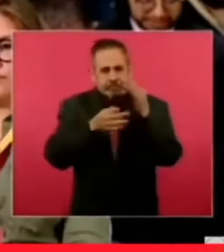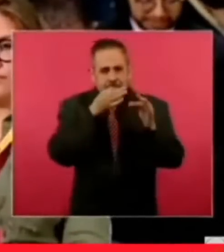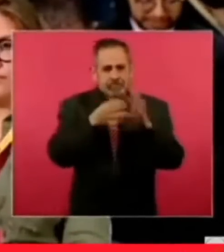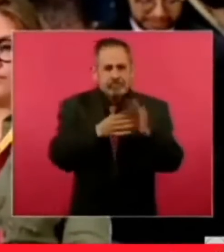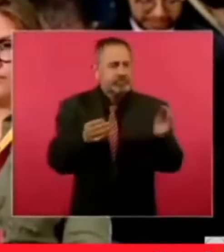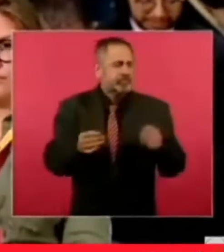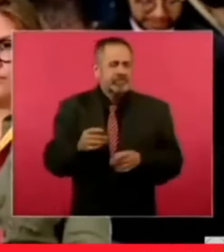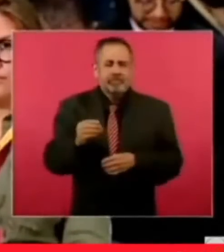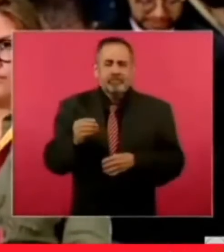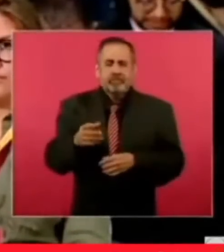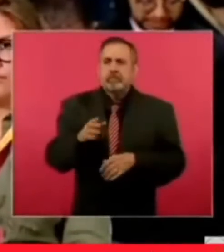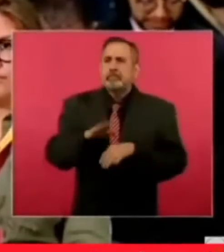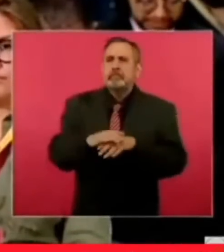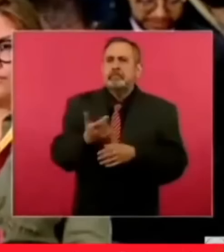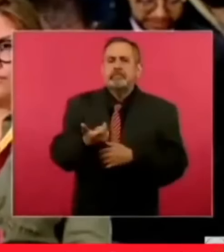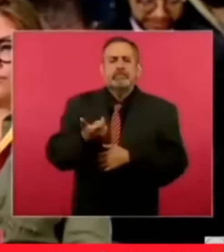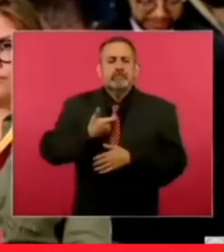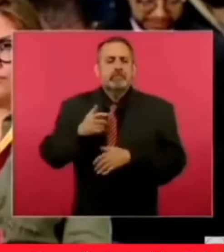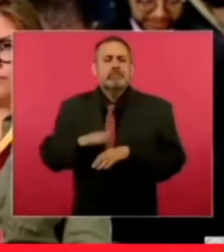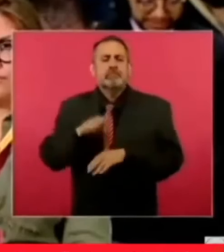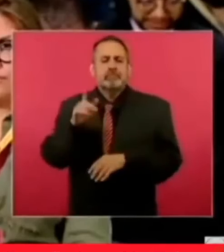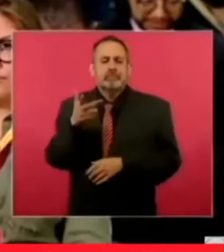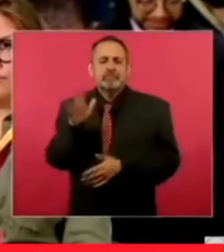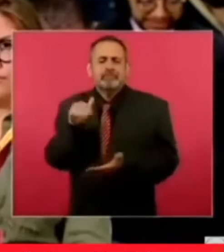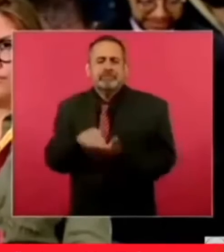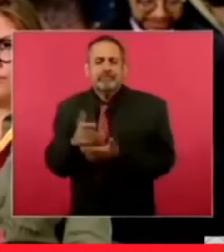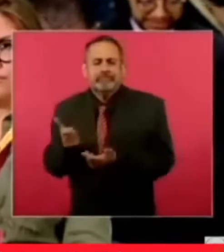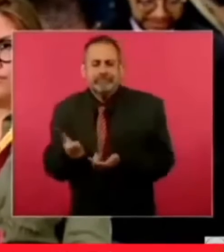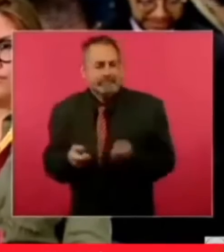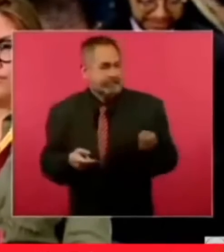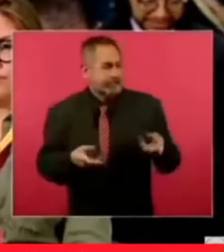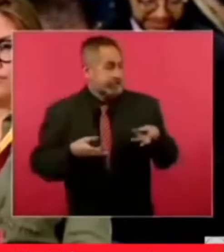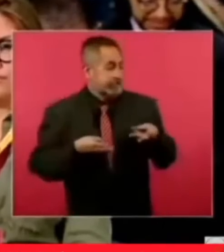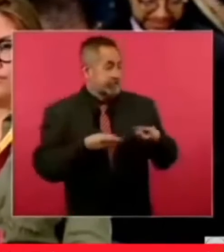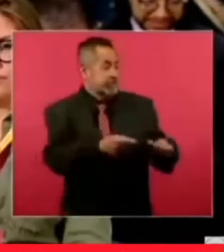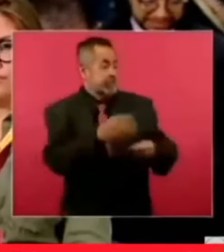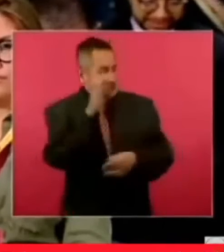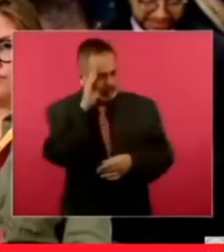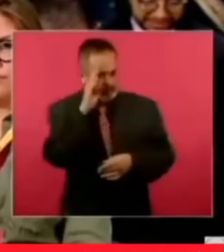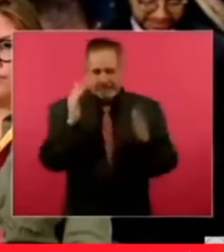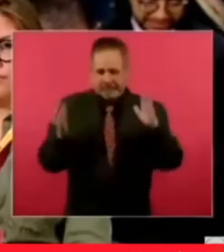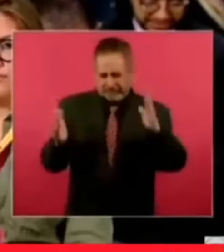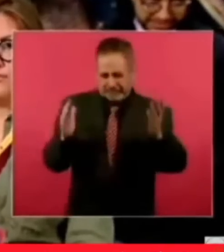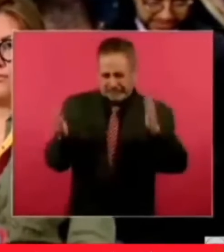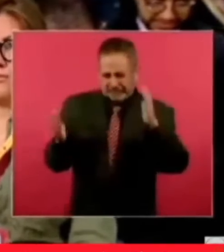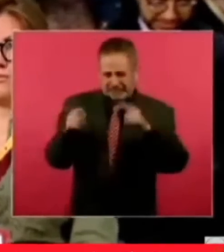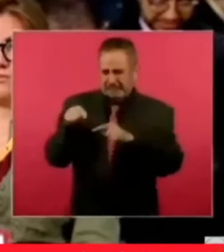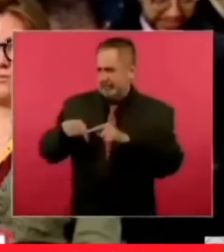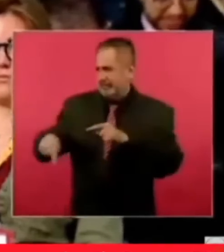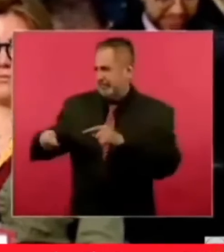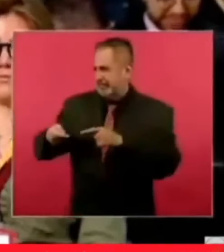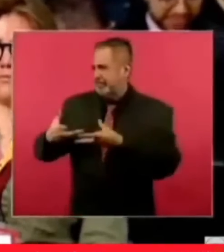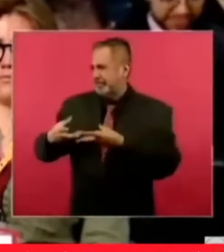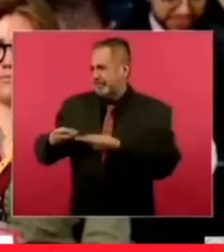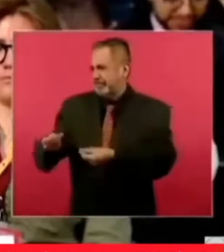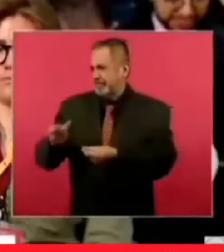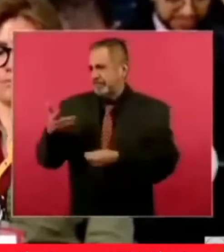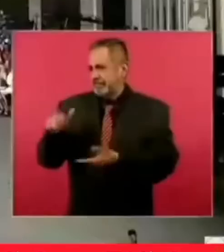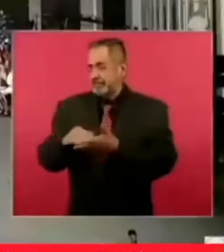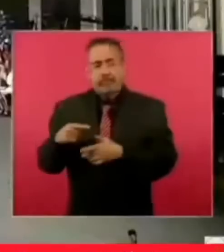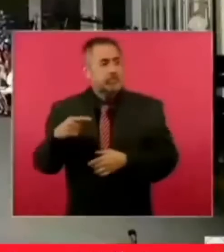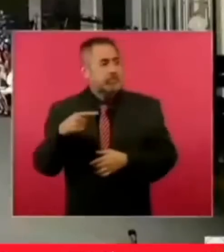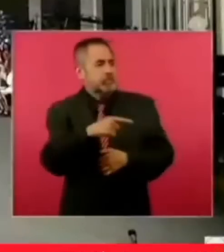se es freelance, lo más que te dan por un reportaje son 10 mil pesos, ¿no? Para tener una dimensión de cómo estas